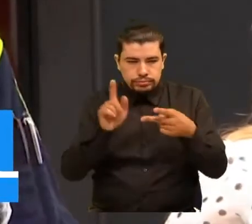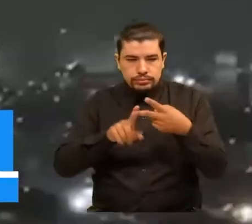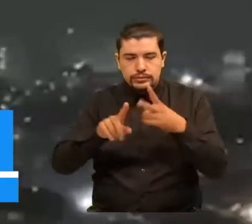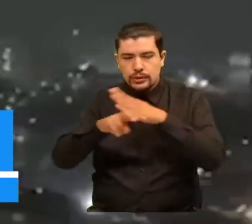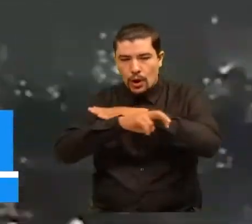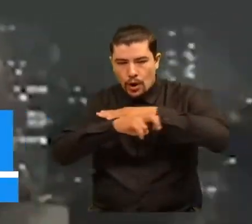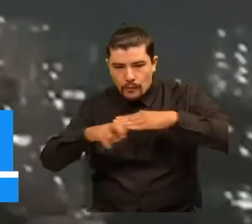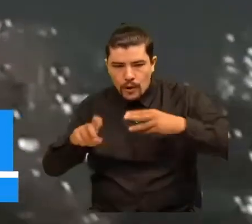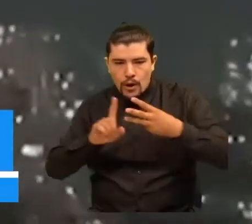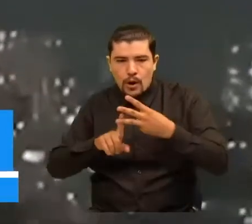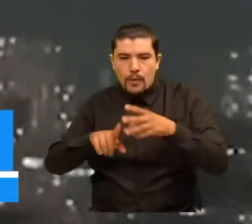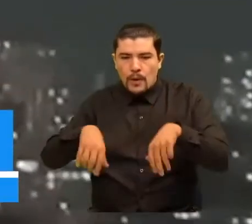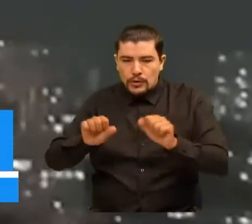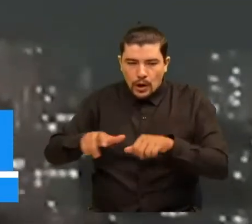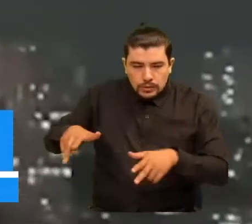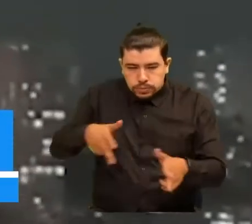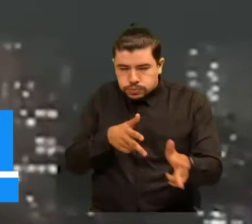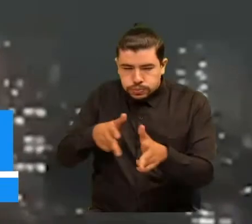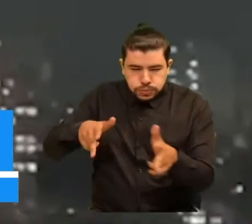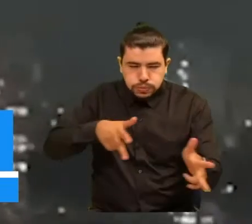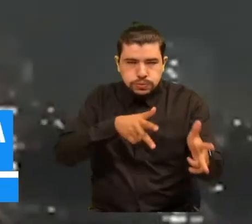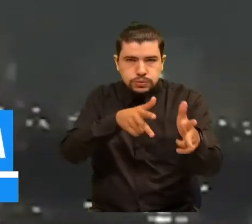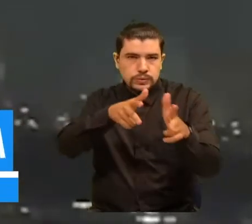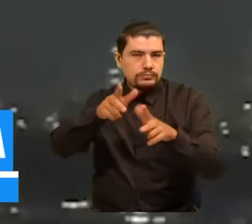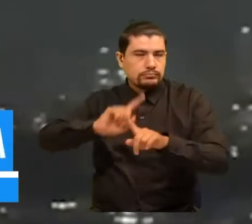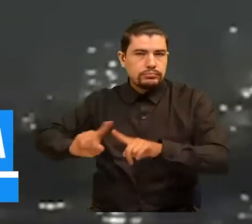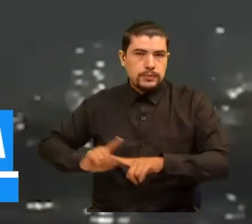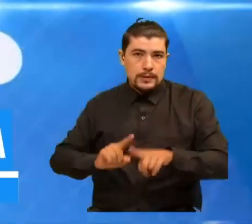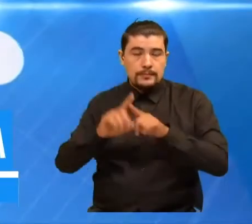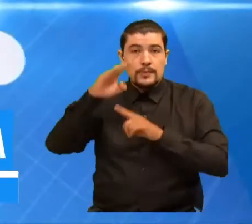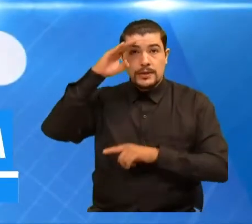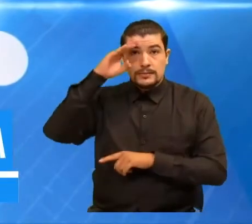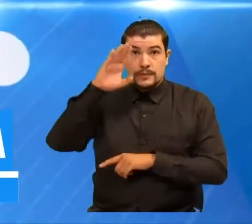persecución. Gracias a las efectivas estrategias aéreas